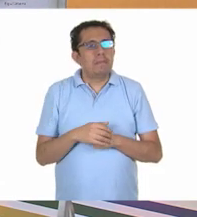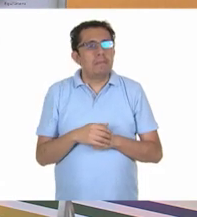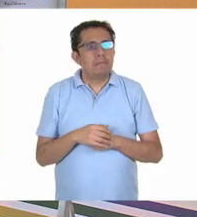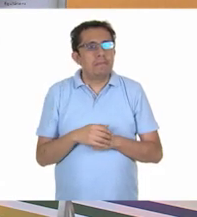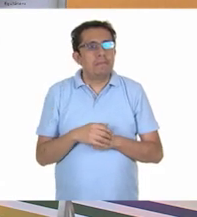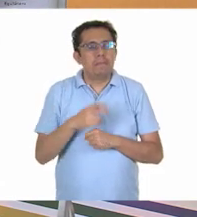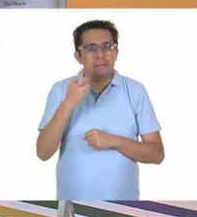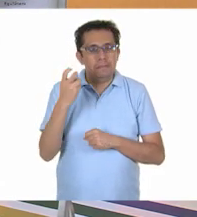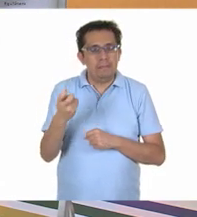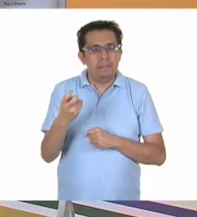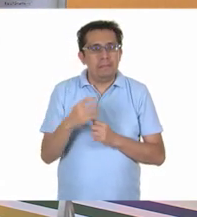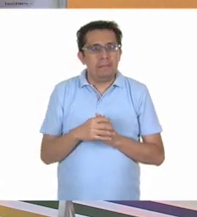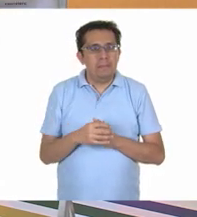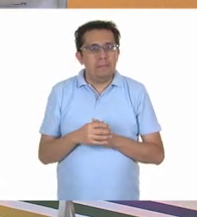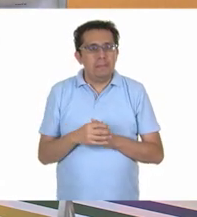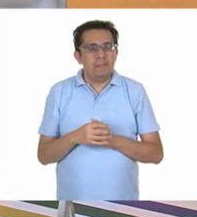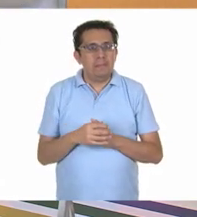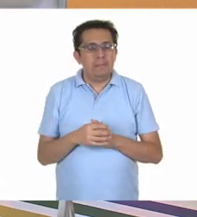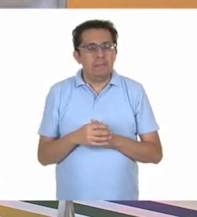esta.